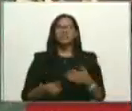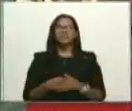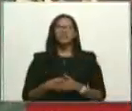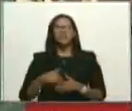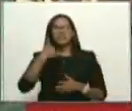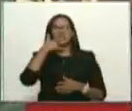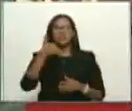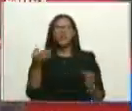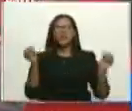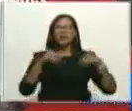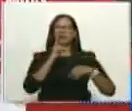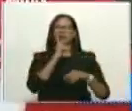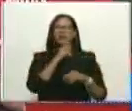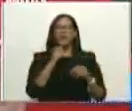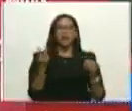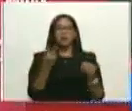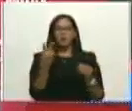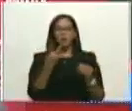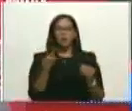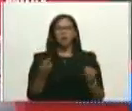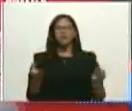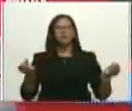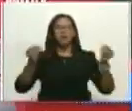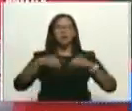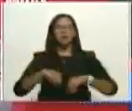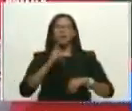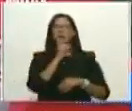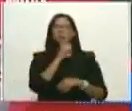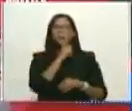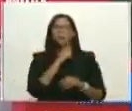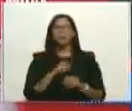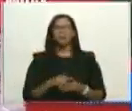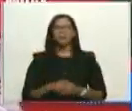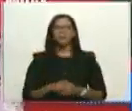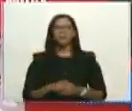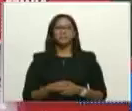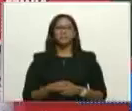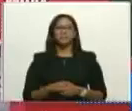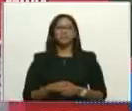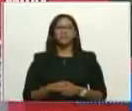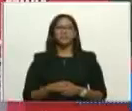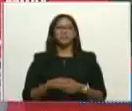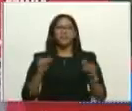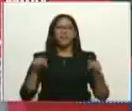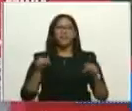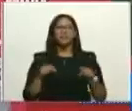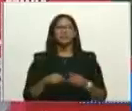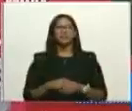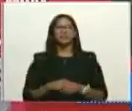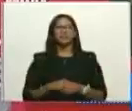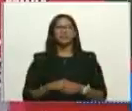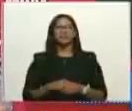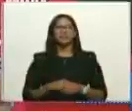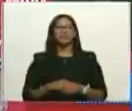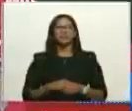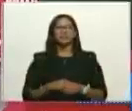telefónica y cuadramos el nombre entre los dos y salió el nombre que este.